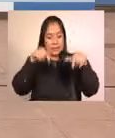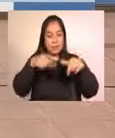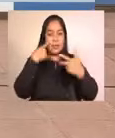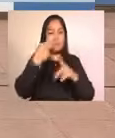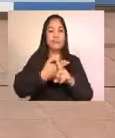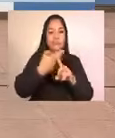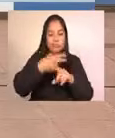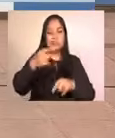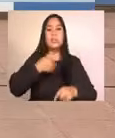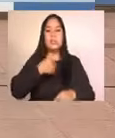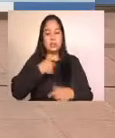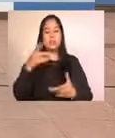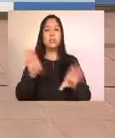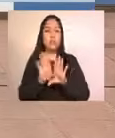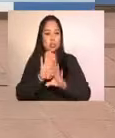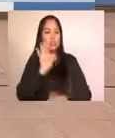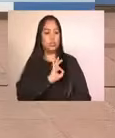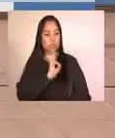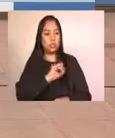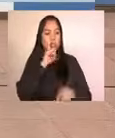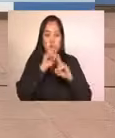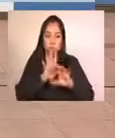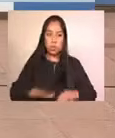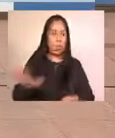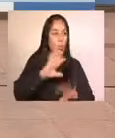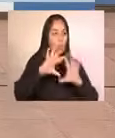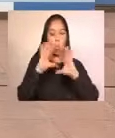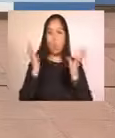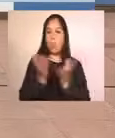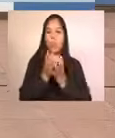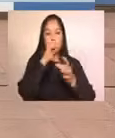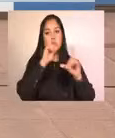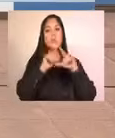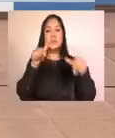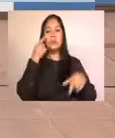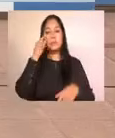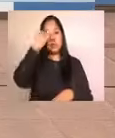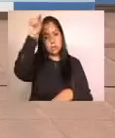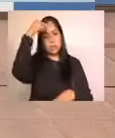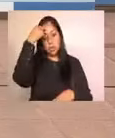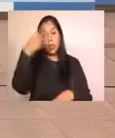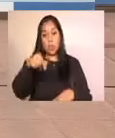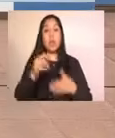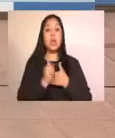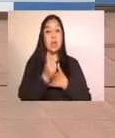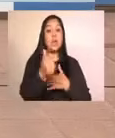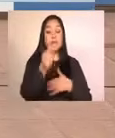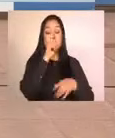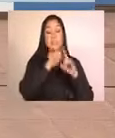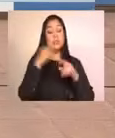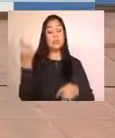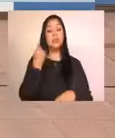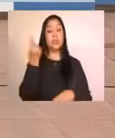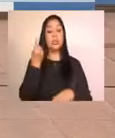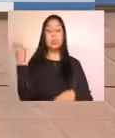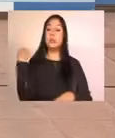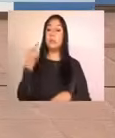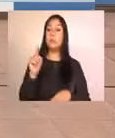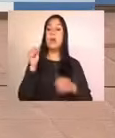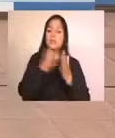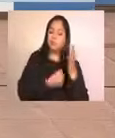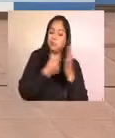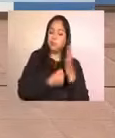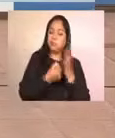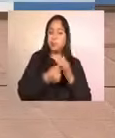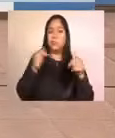como sociedad, que se tiene a nivel global, y donde el gobierno está haciendo avances importantes para luchar contra este